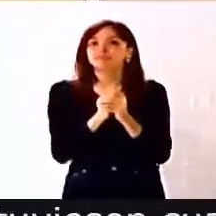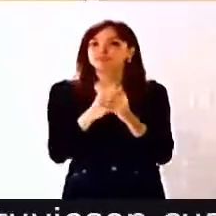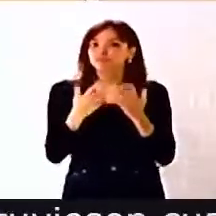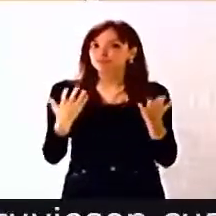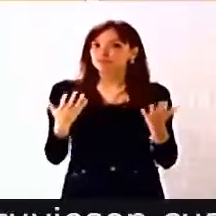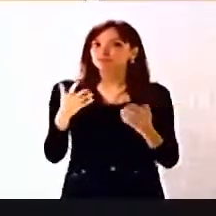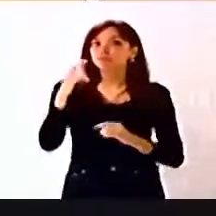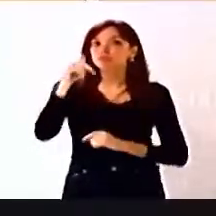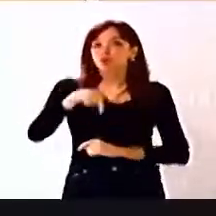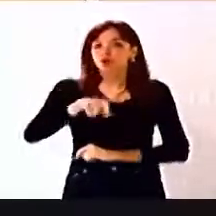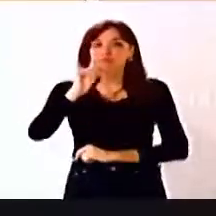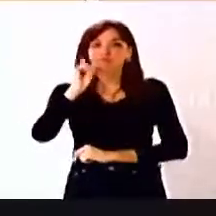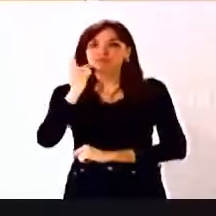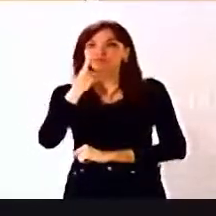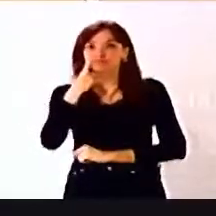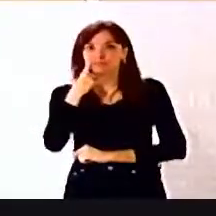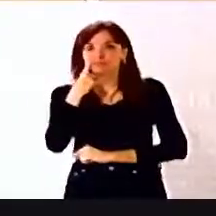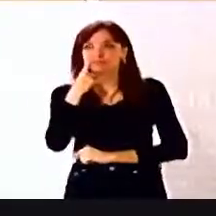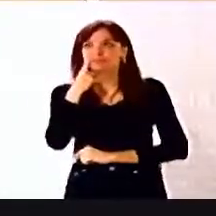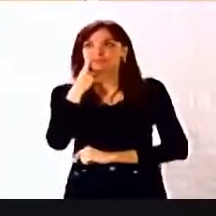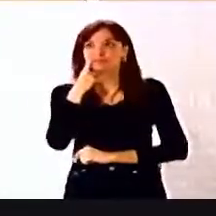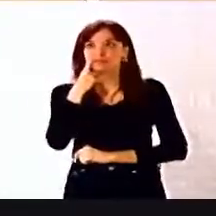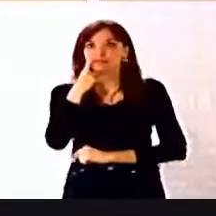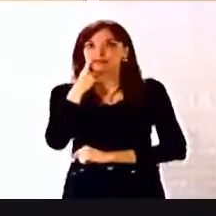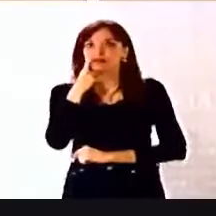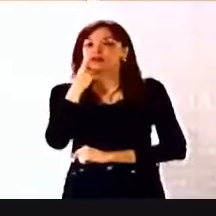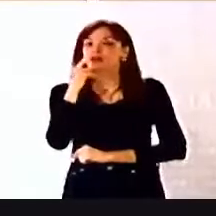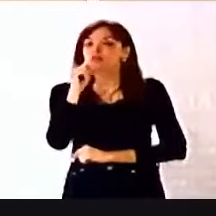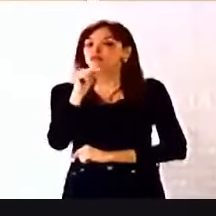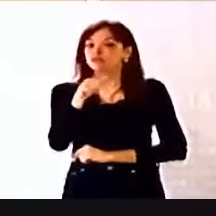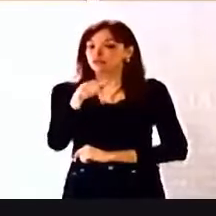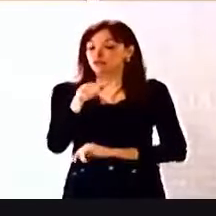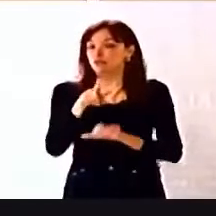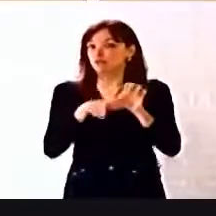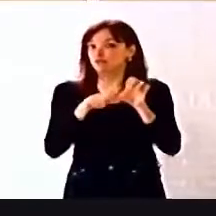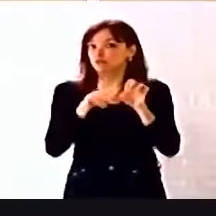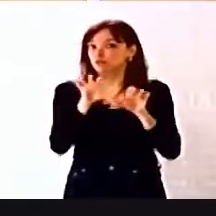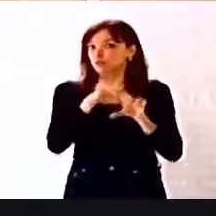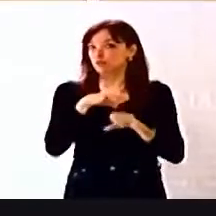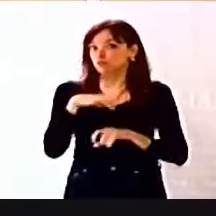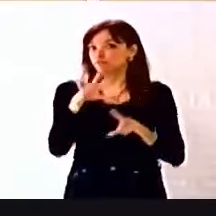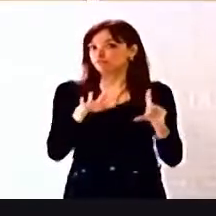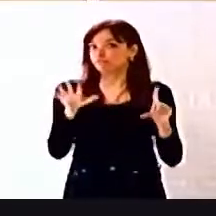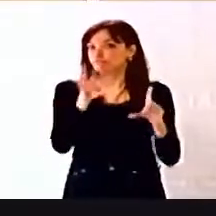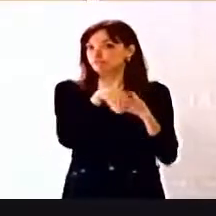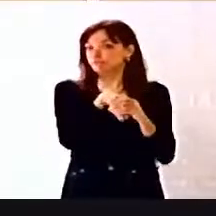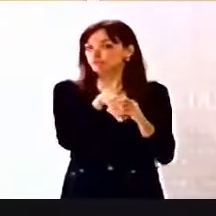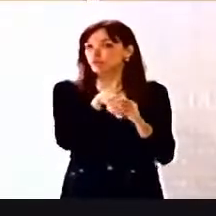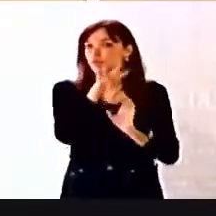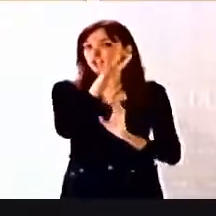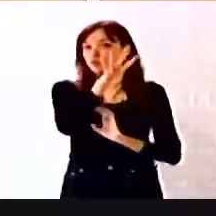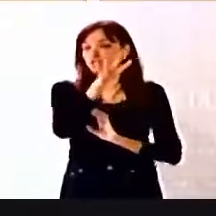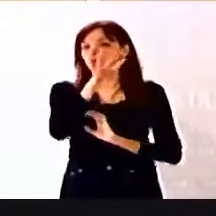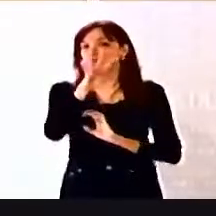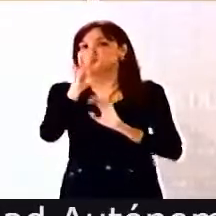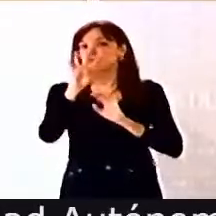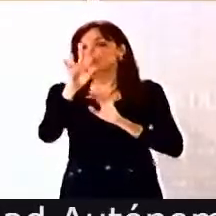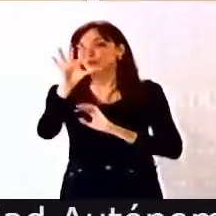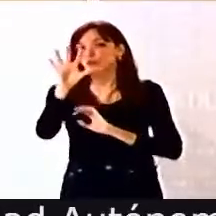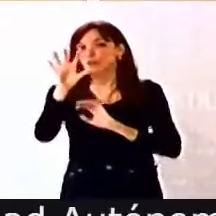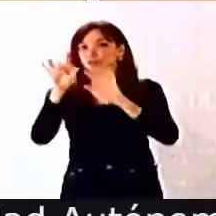Hoy hemos detectado, se han detectado en nuestra comunidad autónoma 456